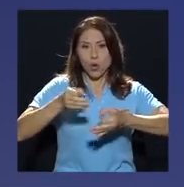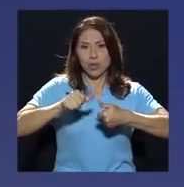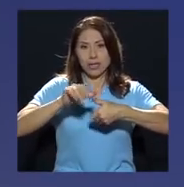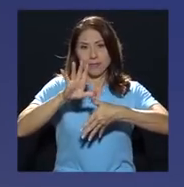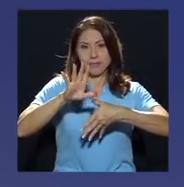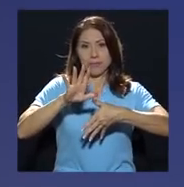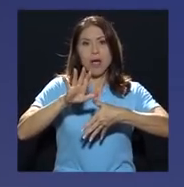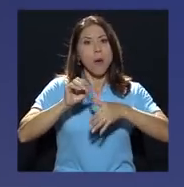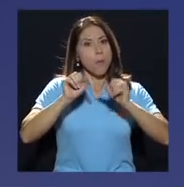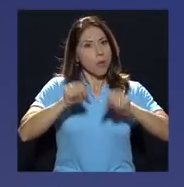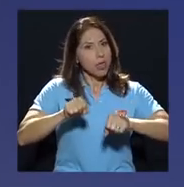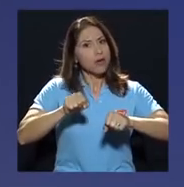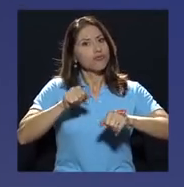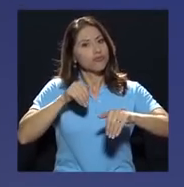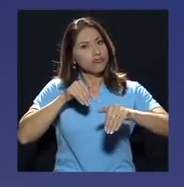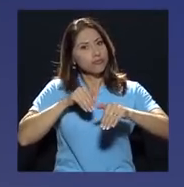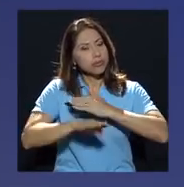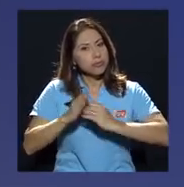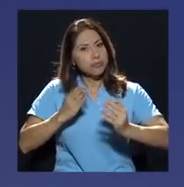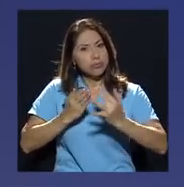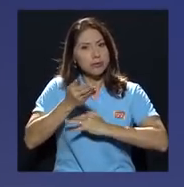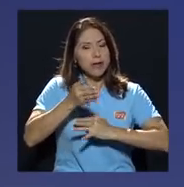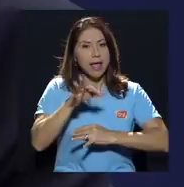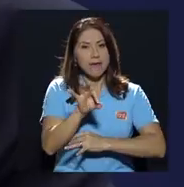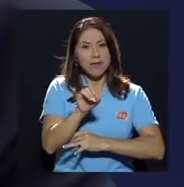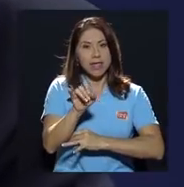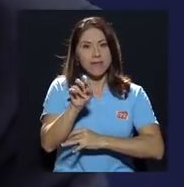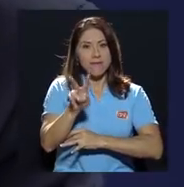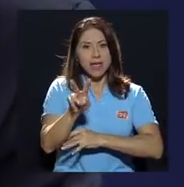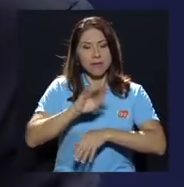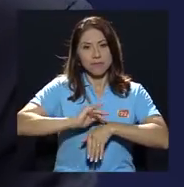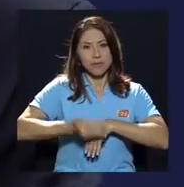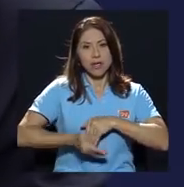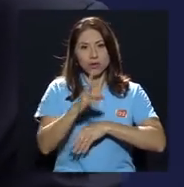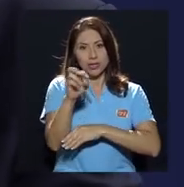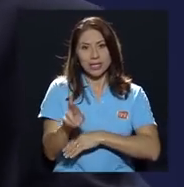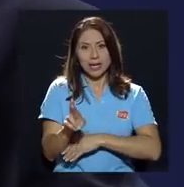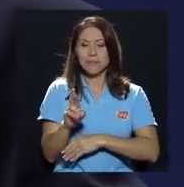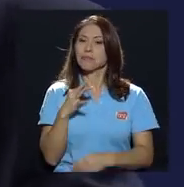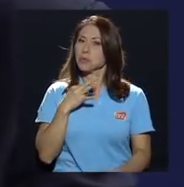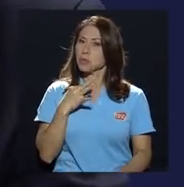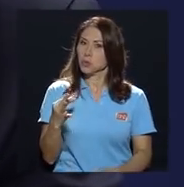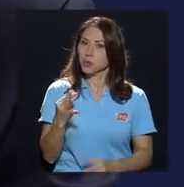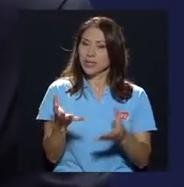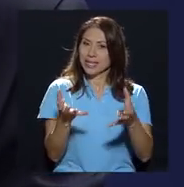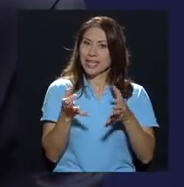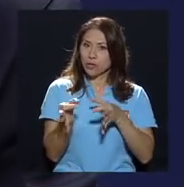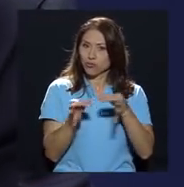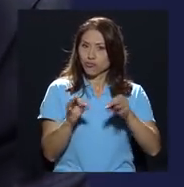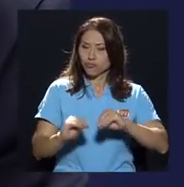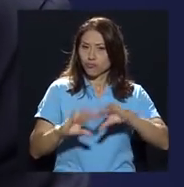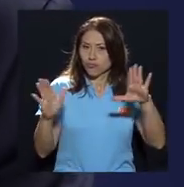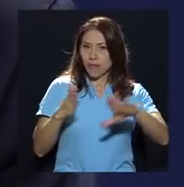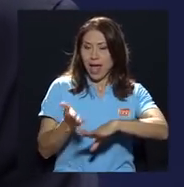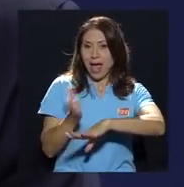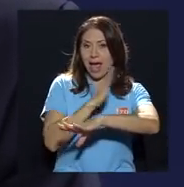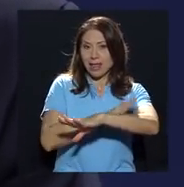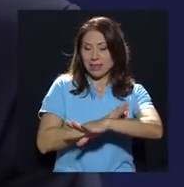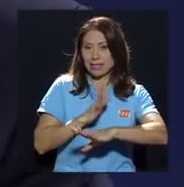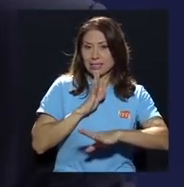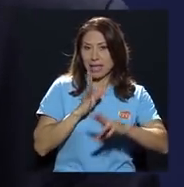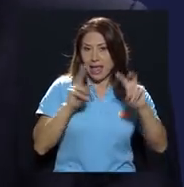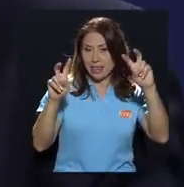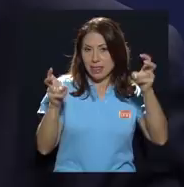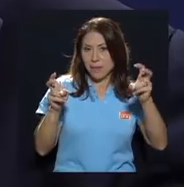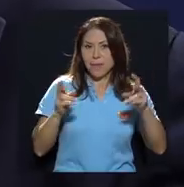desde la corte y la fertilización in vitro en costa rica con mucho gusto quiero que quede una cosa claro antes de entrar a desarrollar el